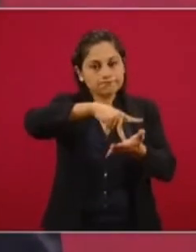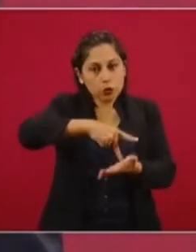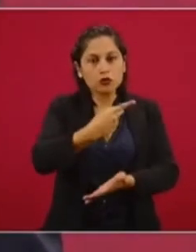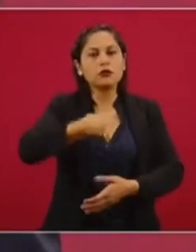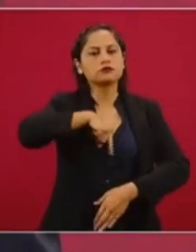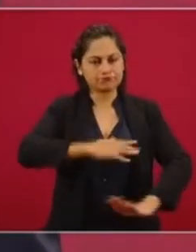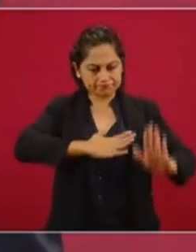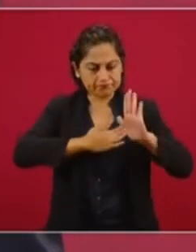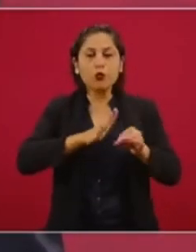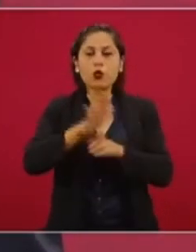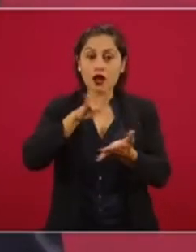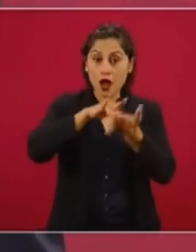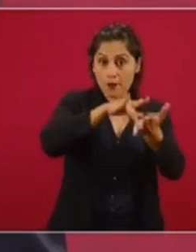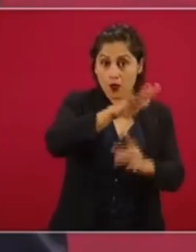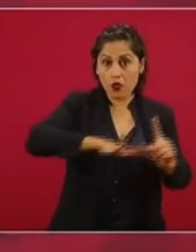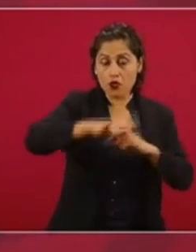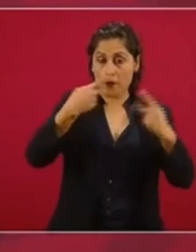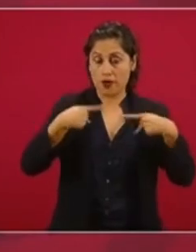él